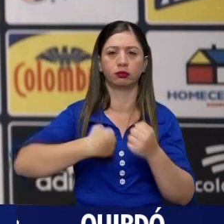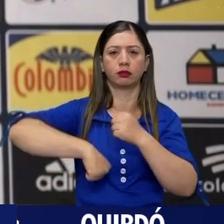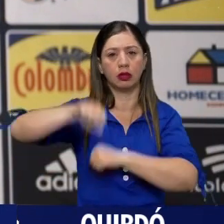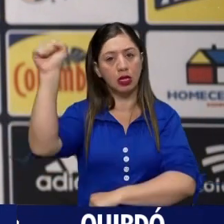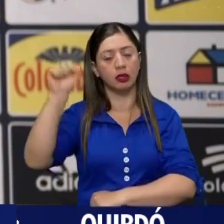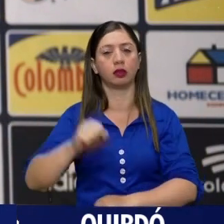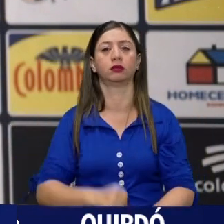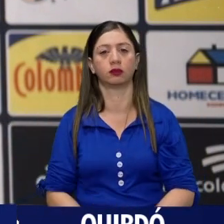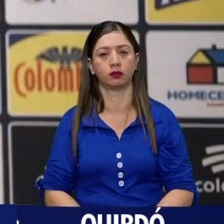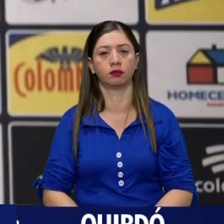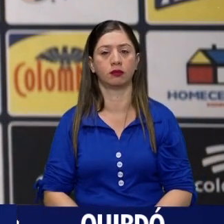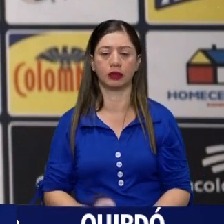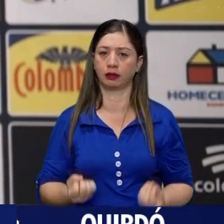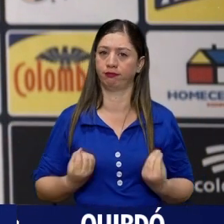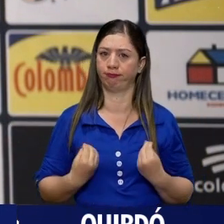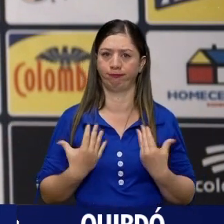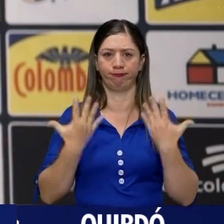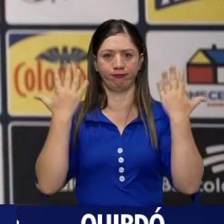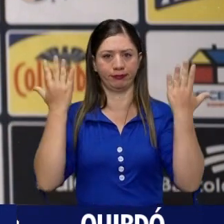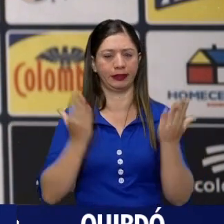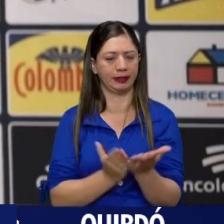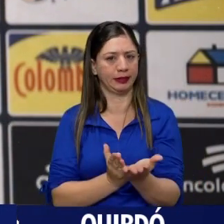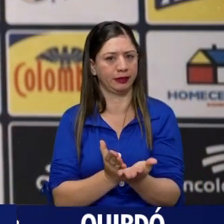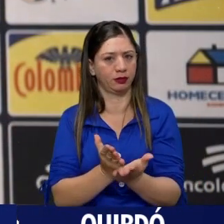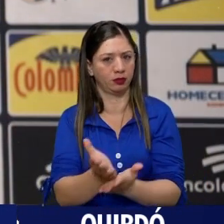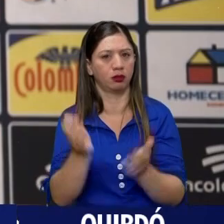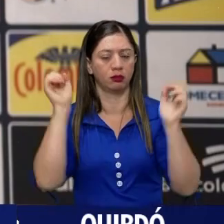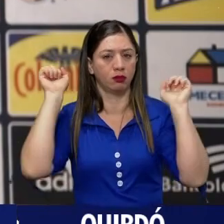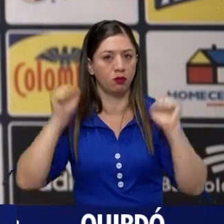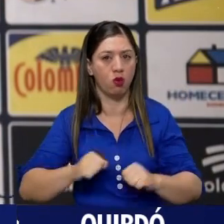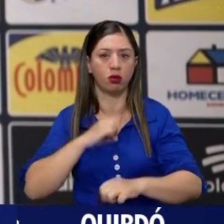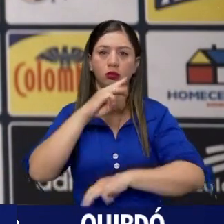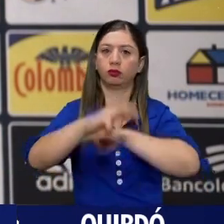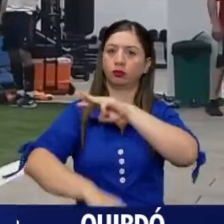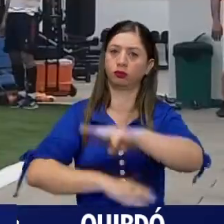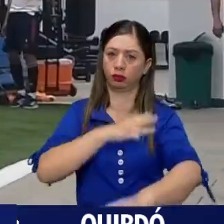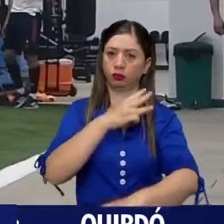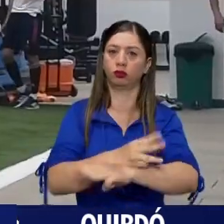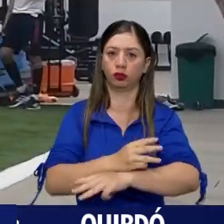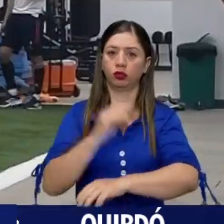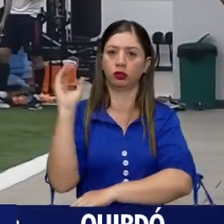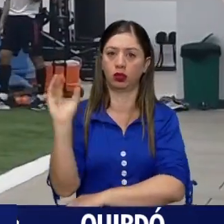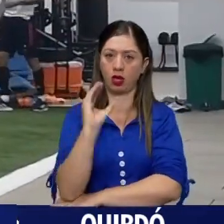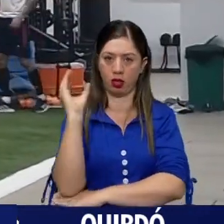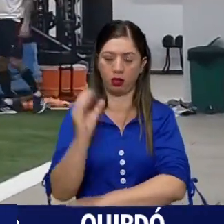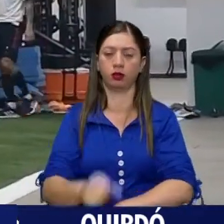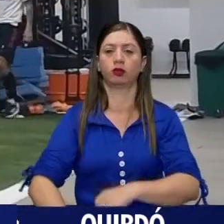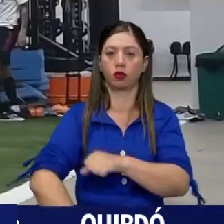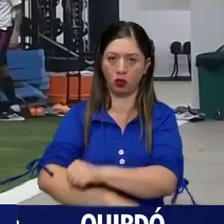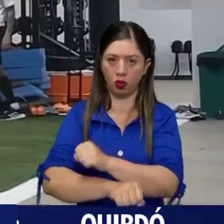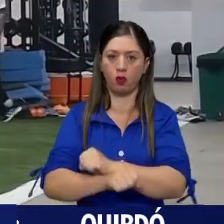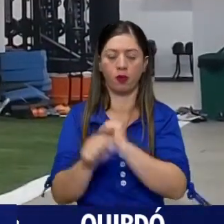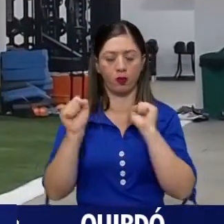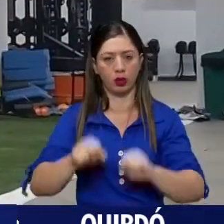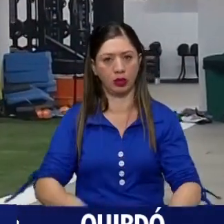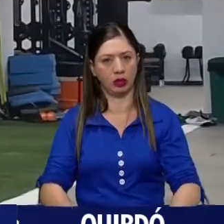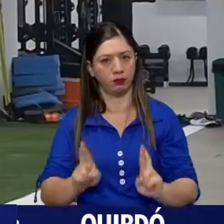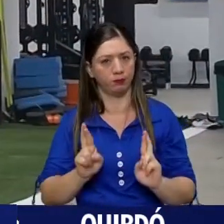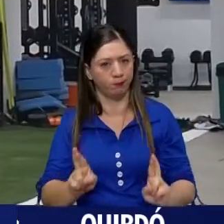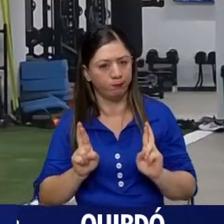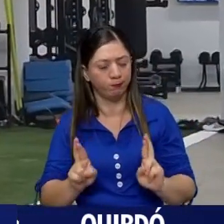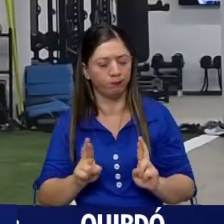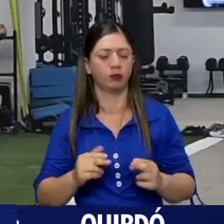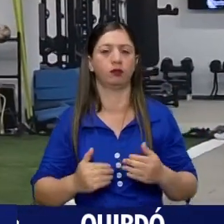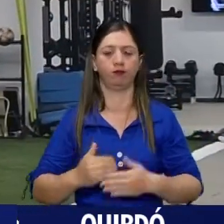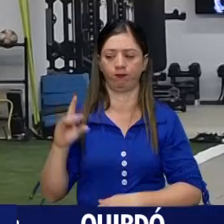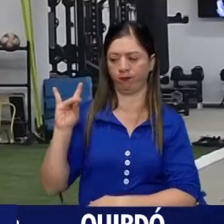mantengan viva y latente la posibilidad de ir al Mundial. Y bueno, tratar de empezar